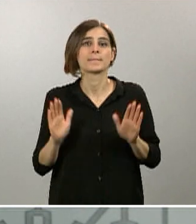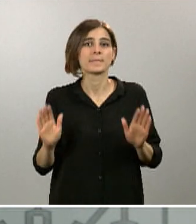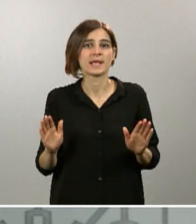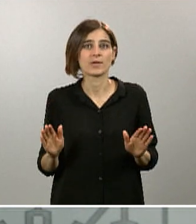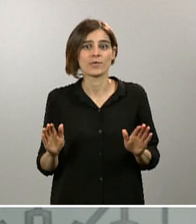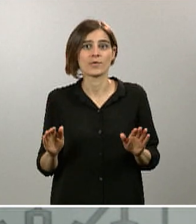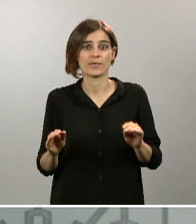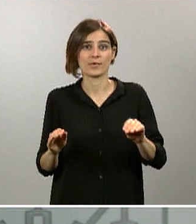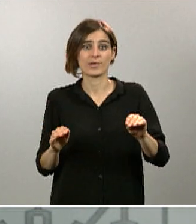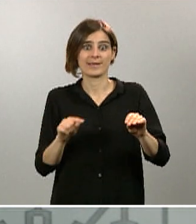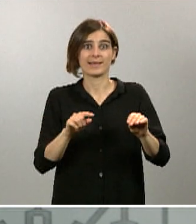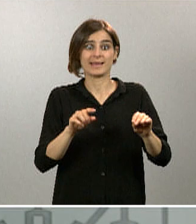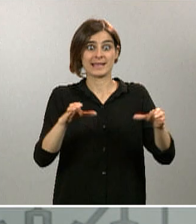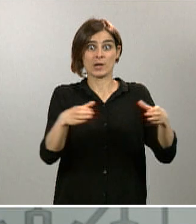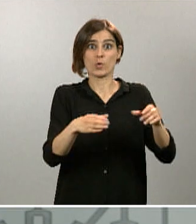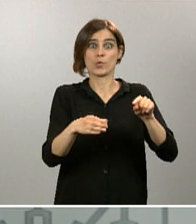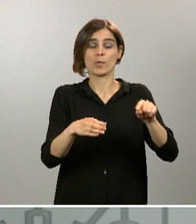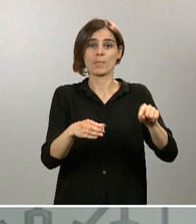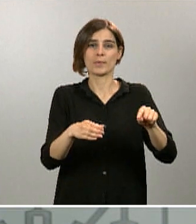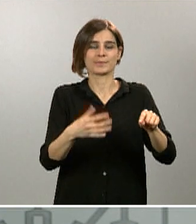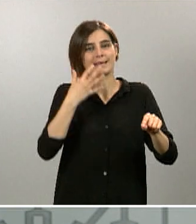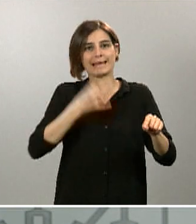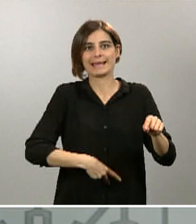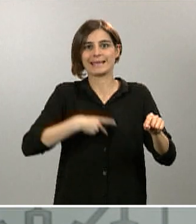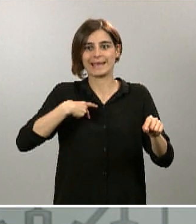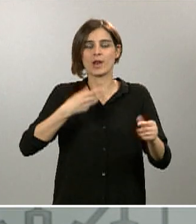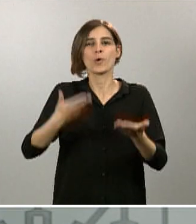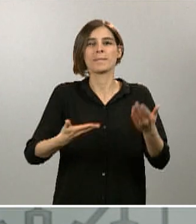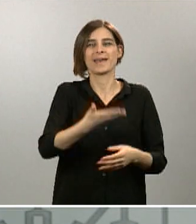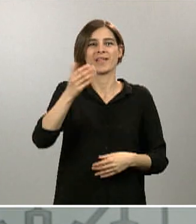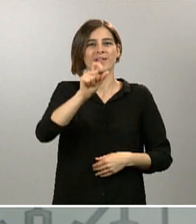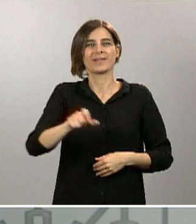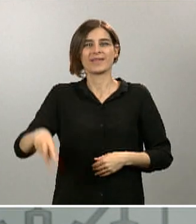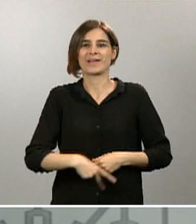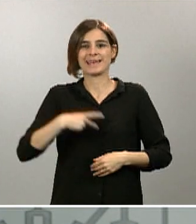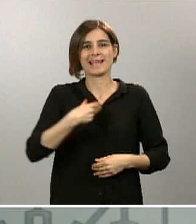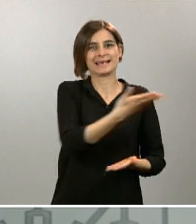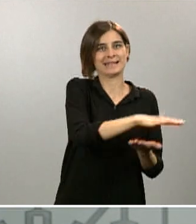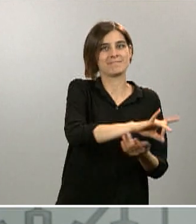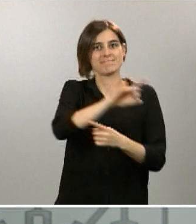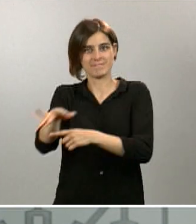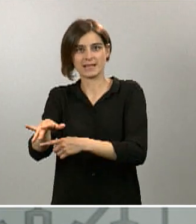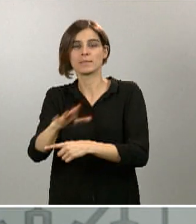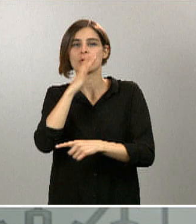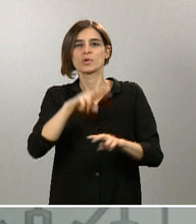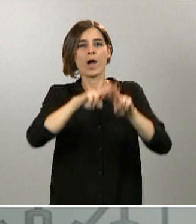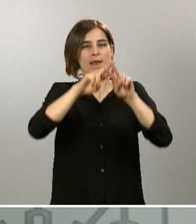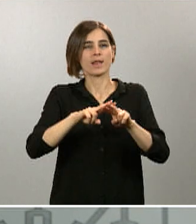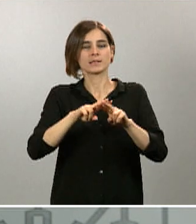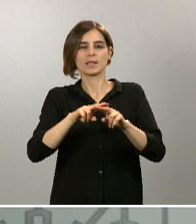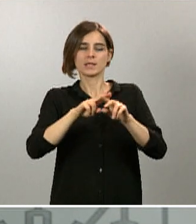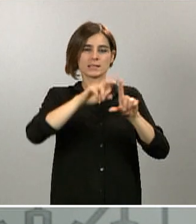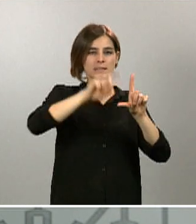en el que la letalidad ya de forma general es superior a la de la población general. Por lo tanto, los análisis tienen que hacer con cuidado. En cuanto tengamos